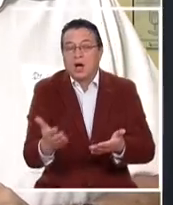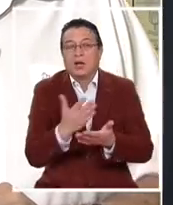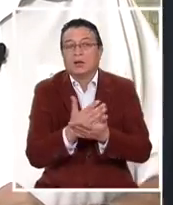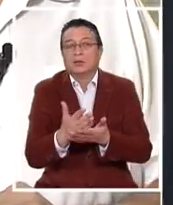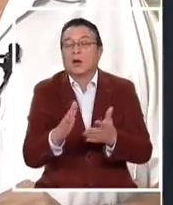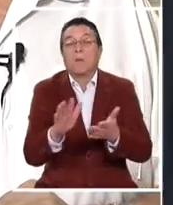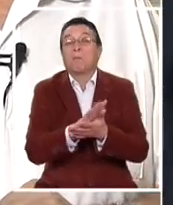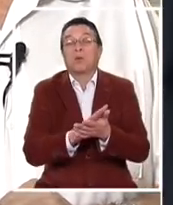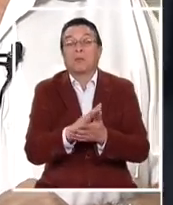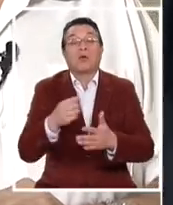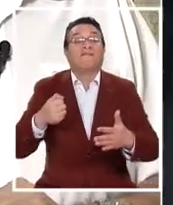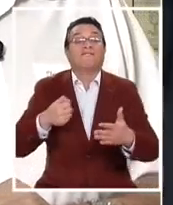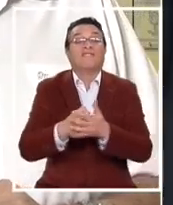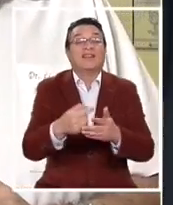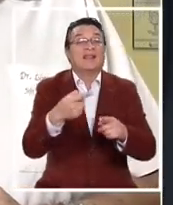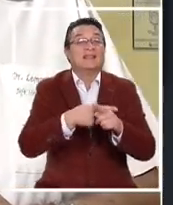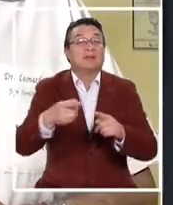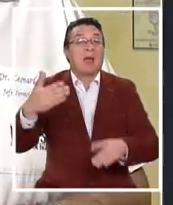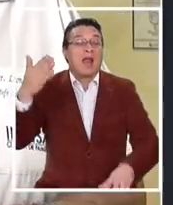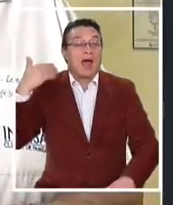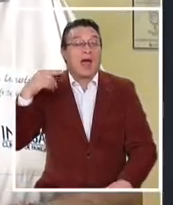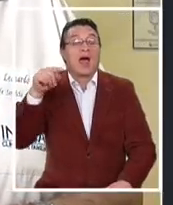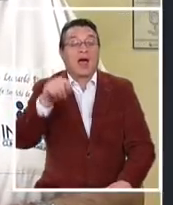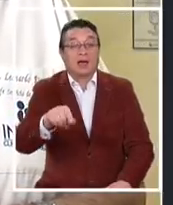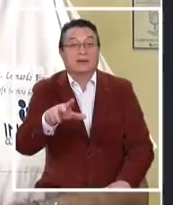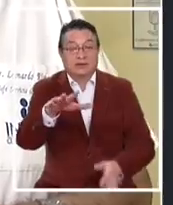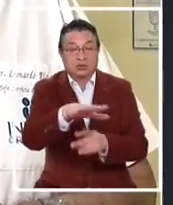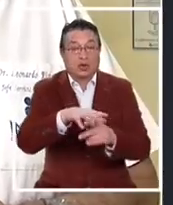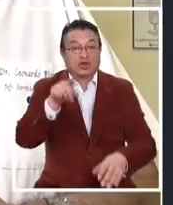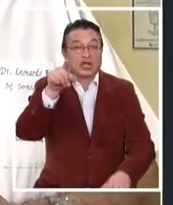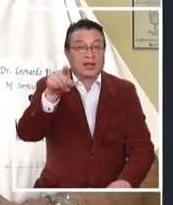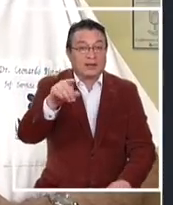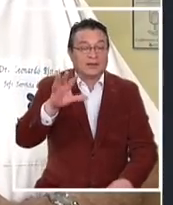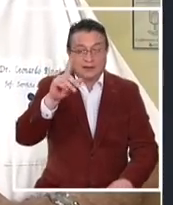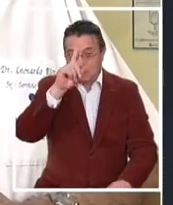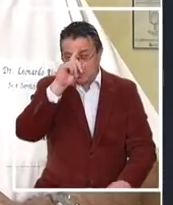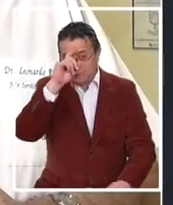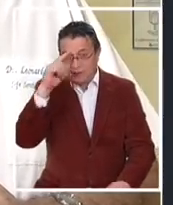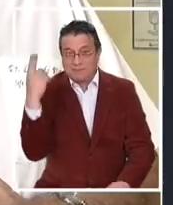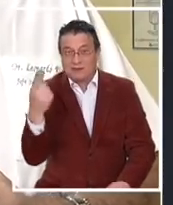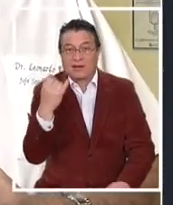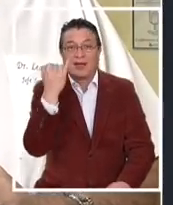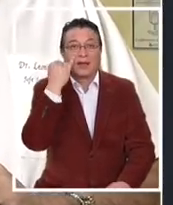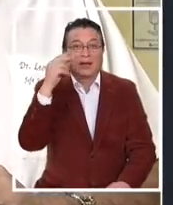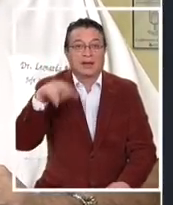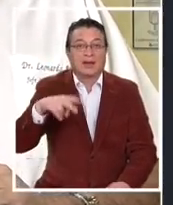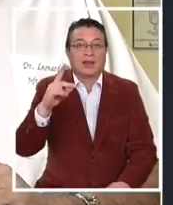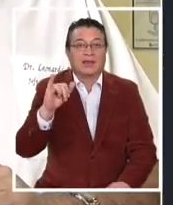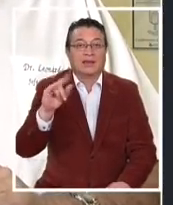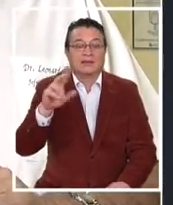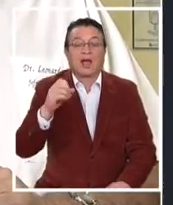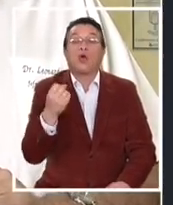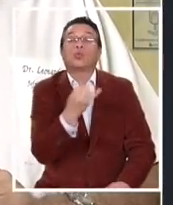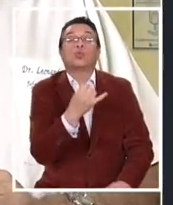ejemplo, cómo ha sido el fin de semana, la situación actual allá en la clínica Indisa. ¿Cuántas camas disponibles